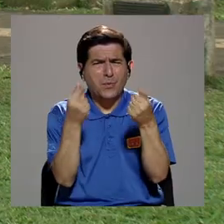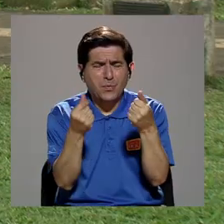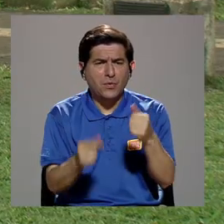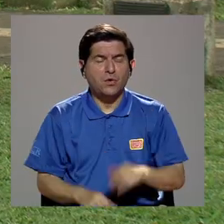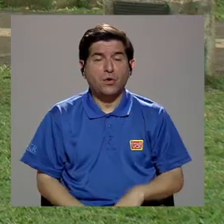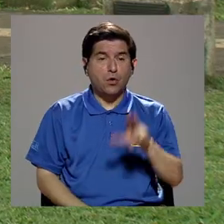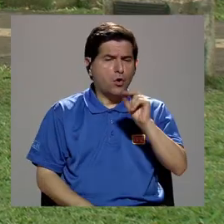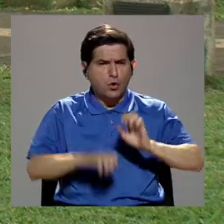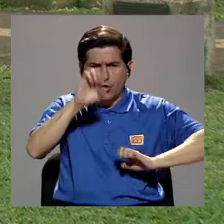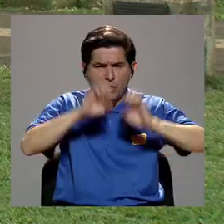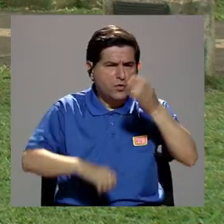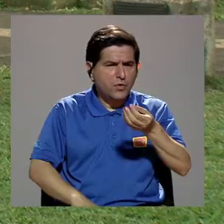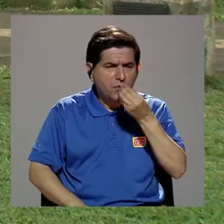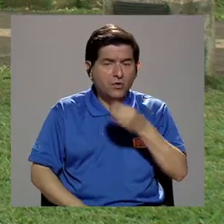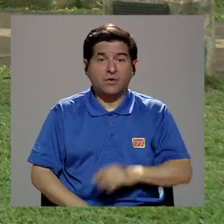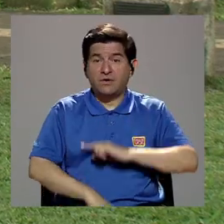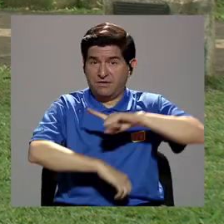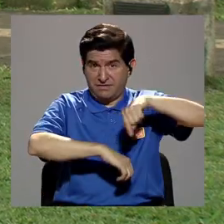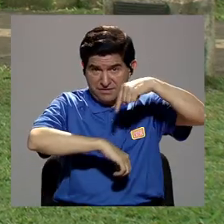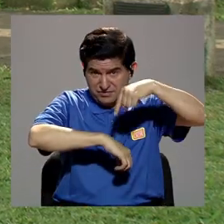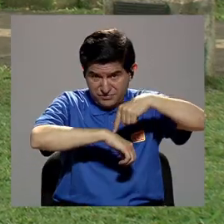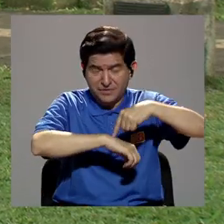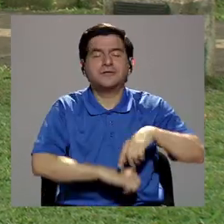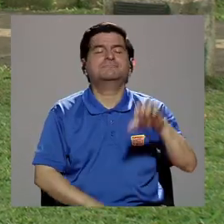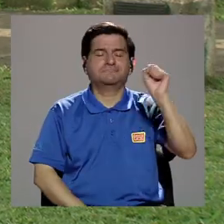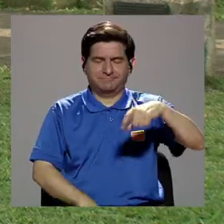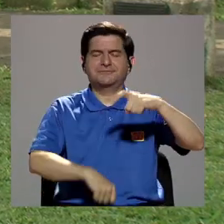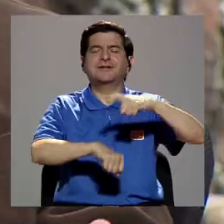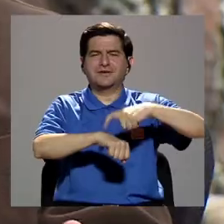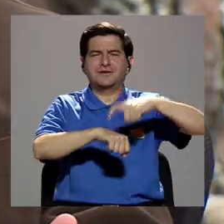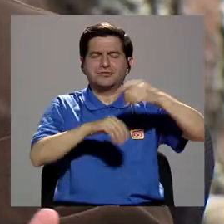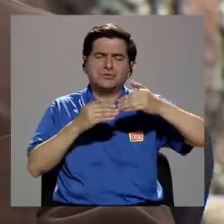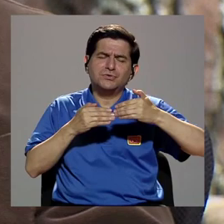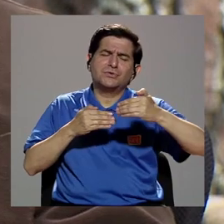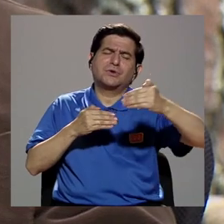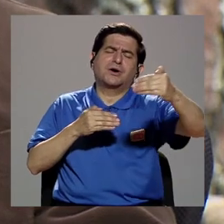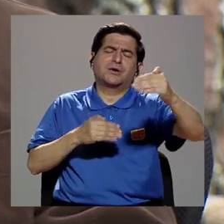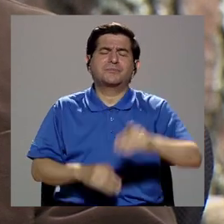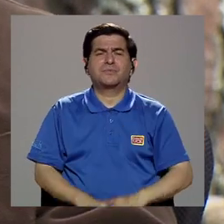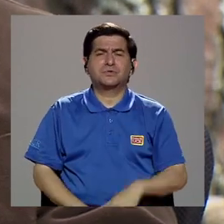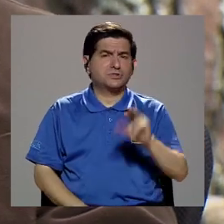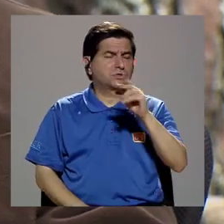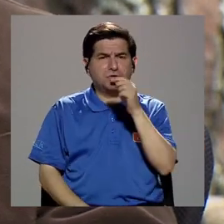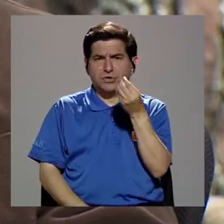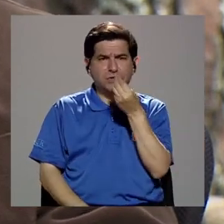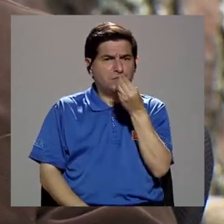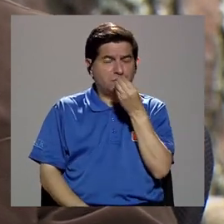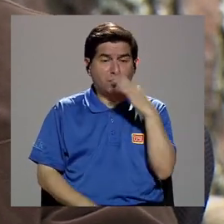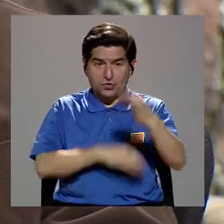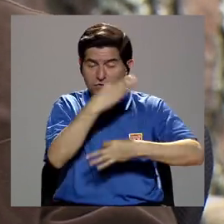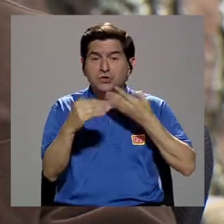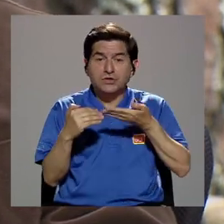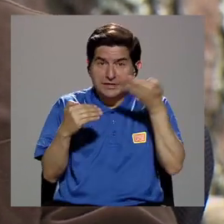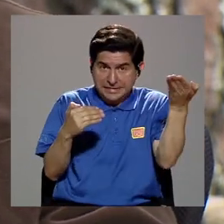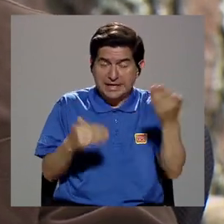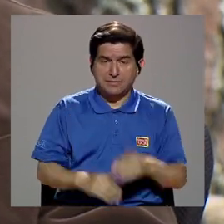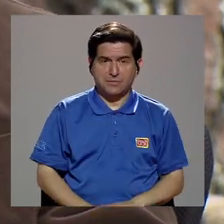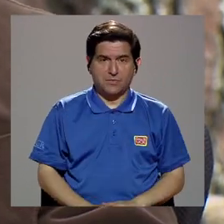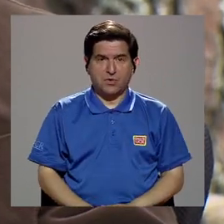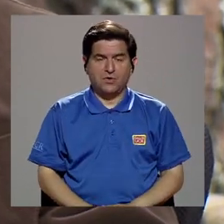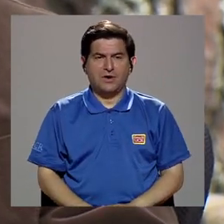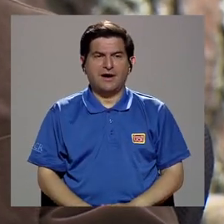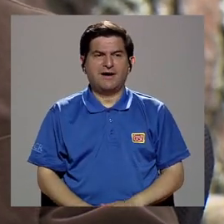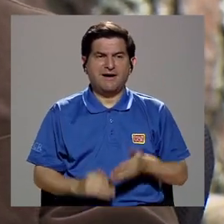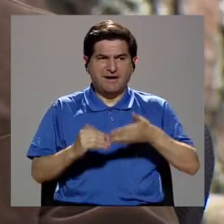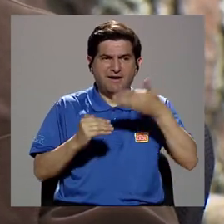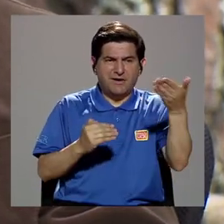tema de no evaluar lo que se está comiendo, las horas, los tiempos prolongados, de ayuno. Entonces, ese tipo de cosas